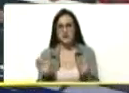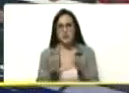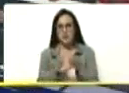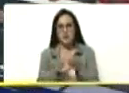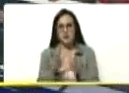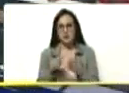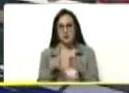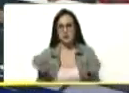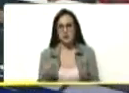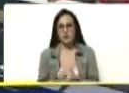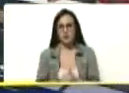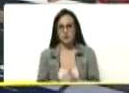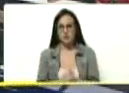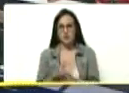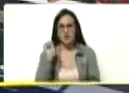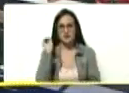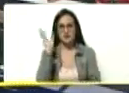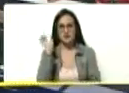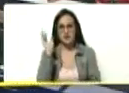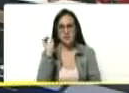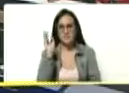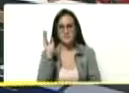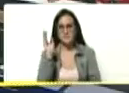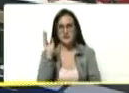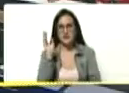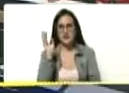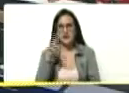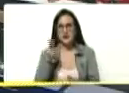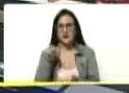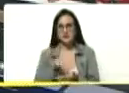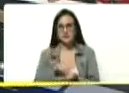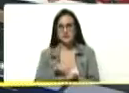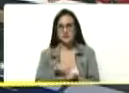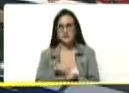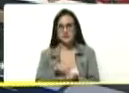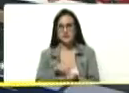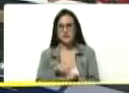todos de la Asamblea Nacional.